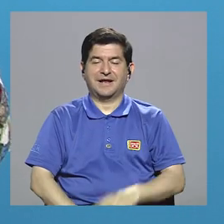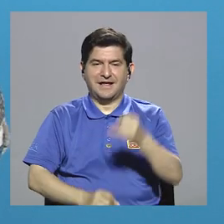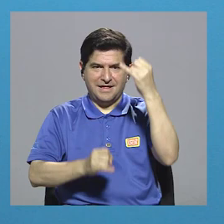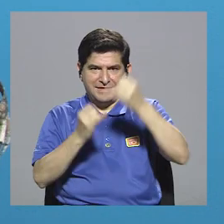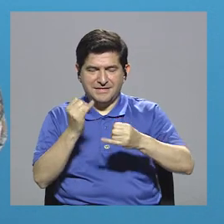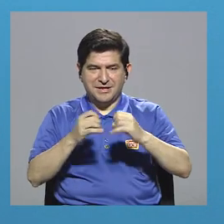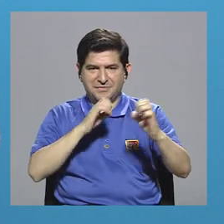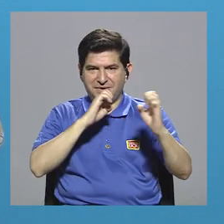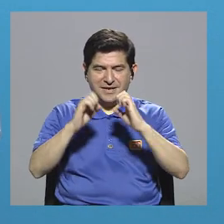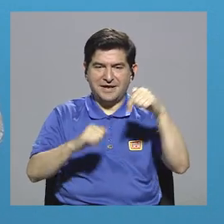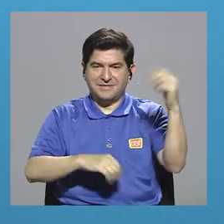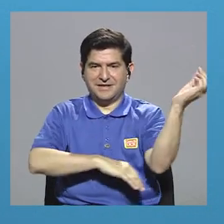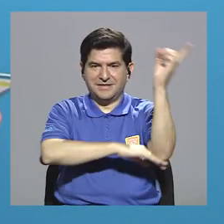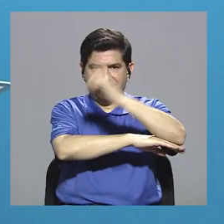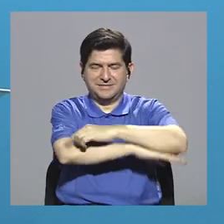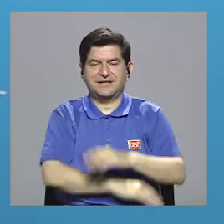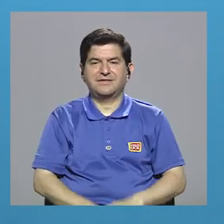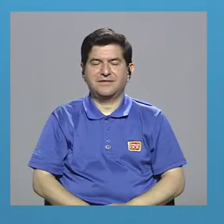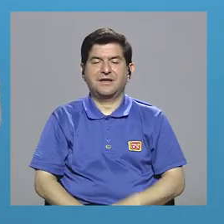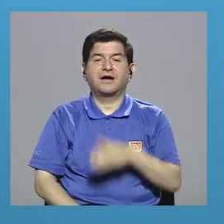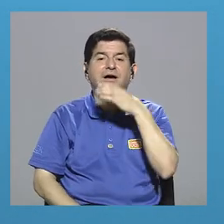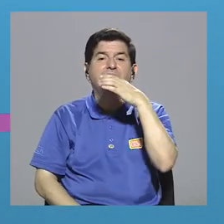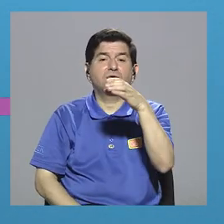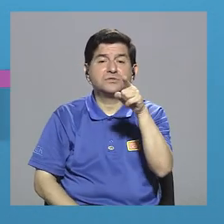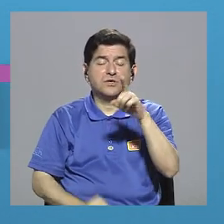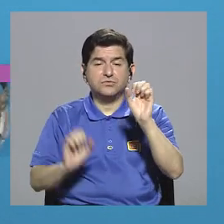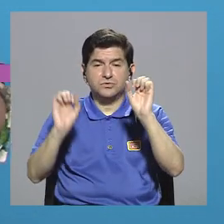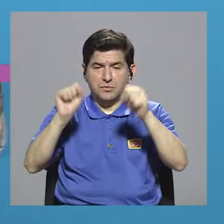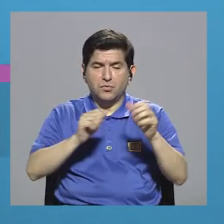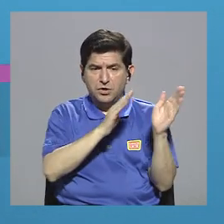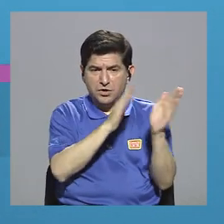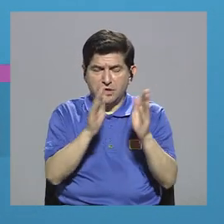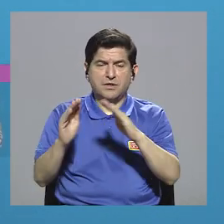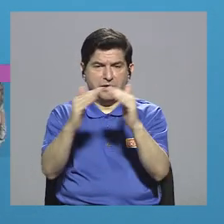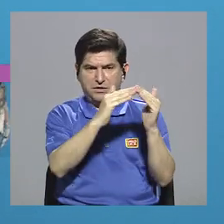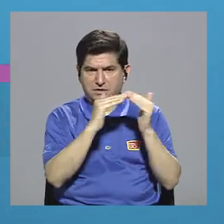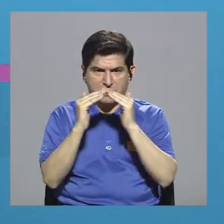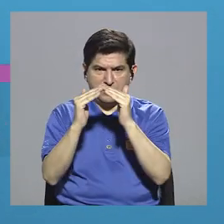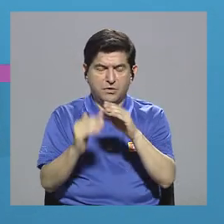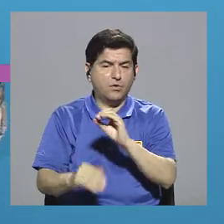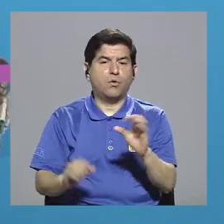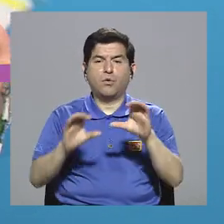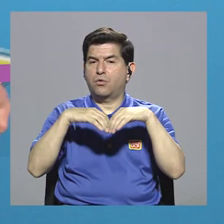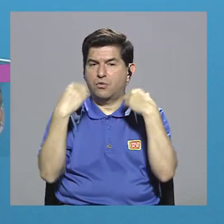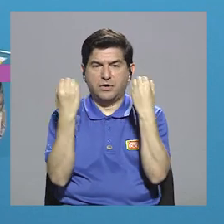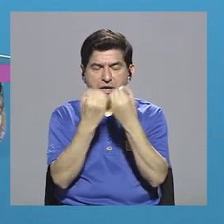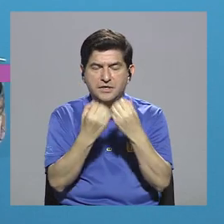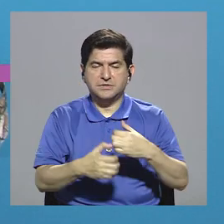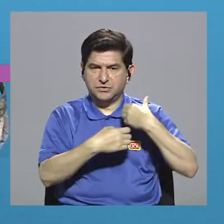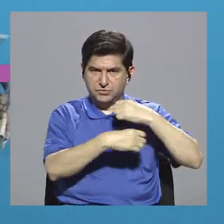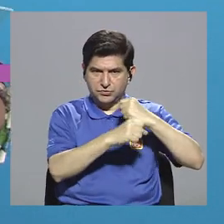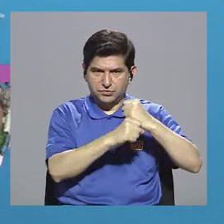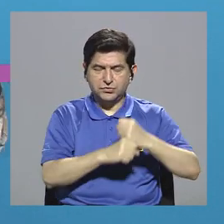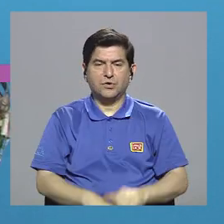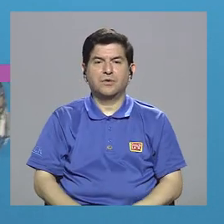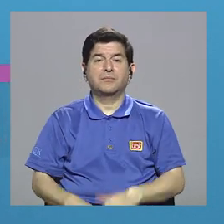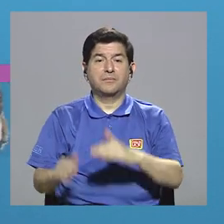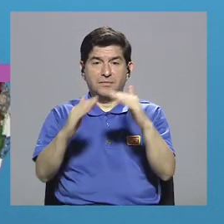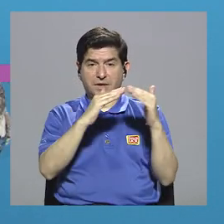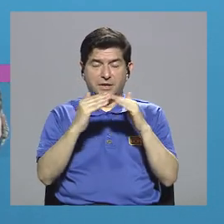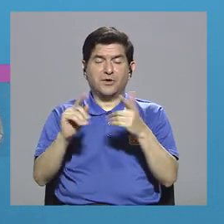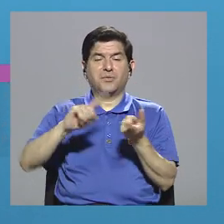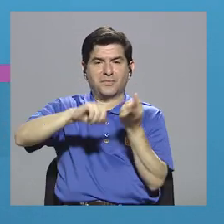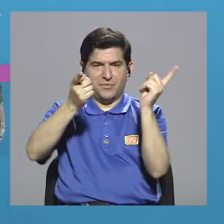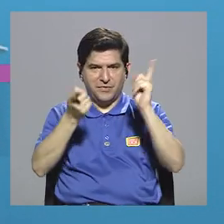para terminamos la entrevista del día de hoy nuestra recomendación es que puedan organizarse en comunidad o con la municipalidad para que puedan lograr